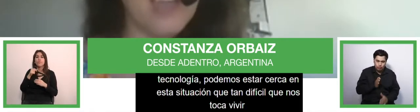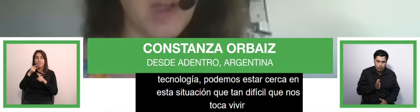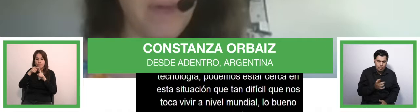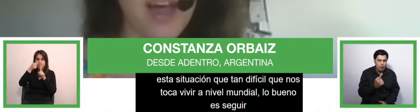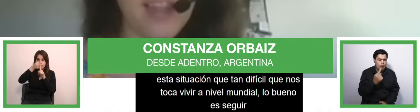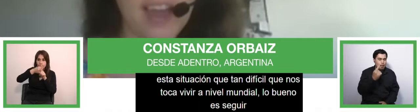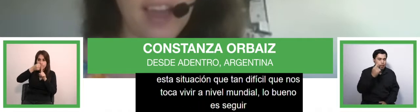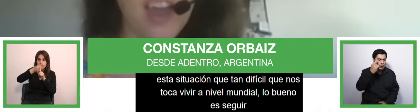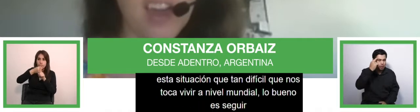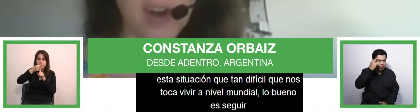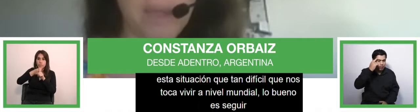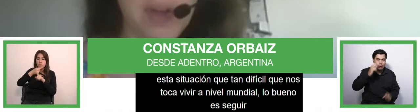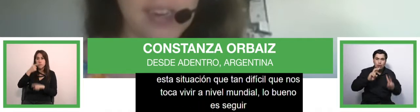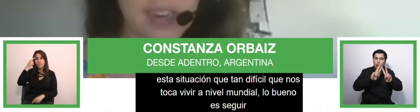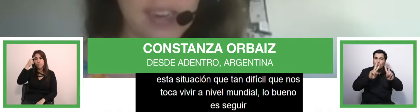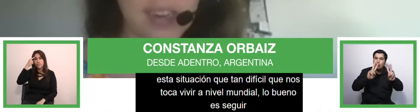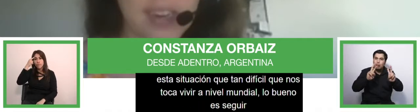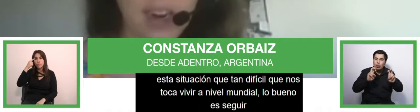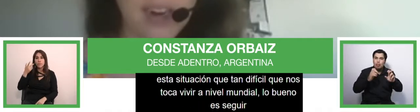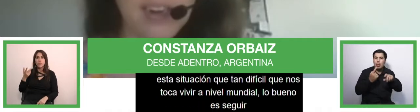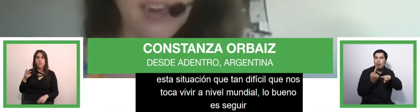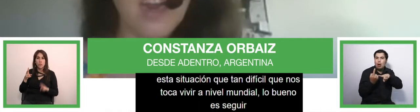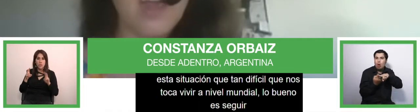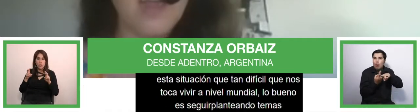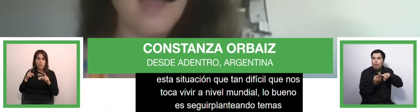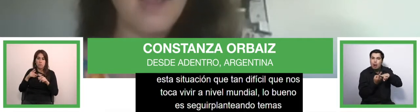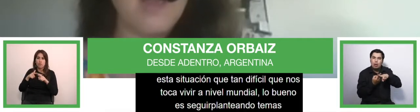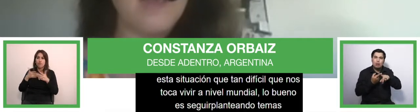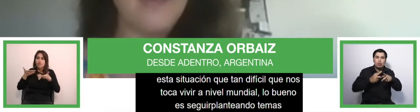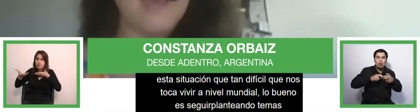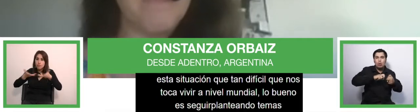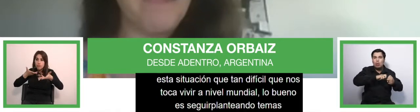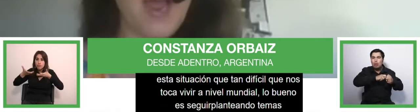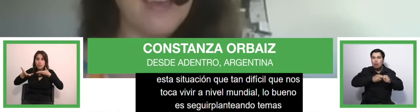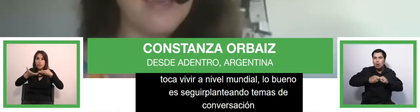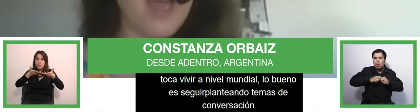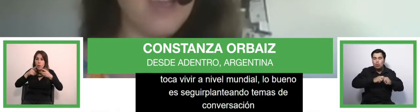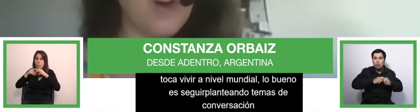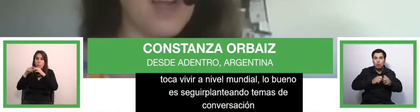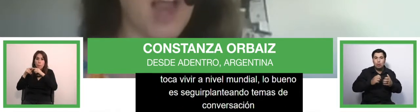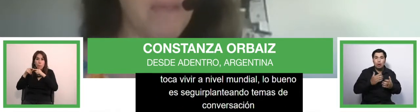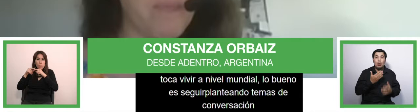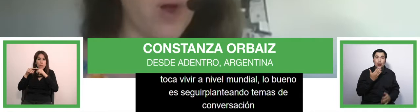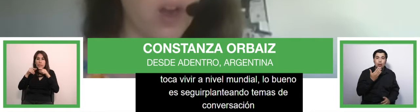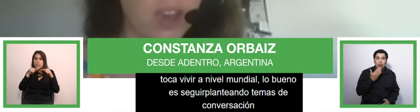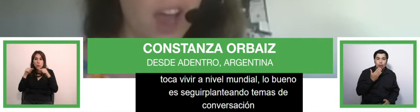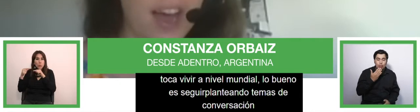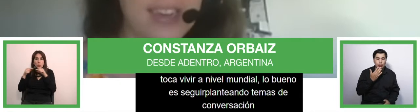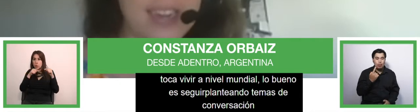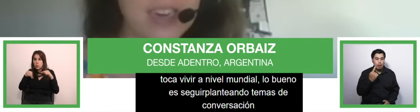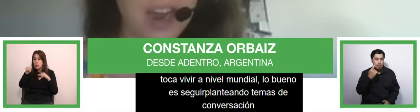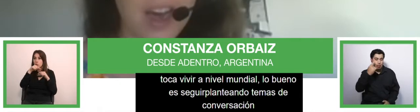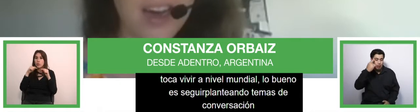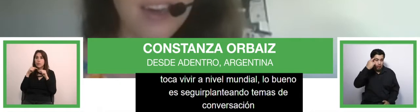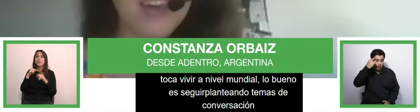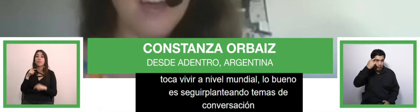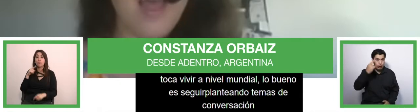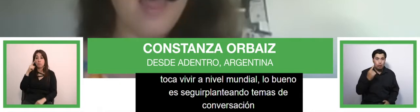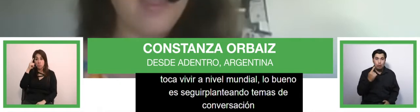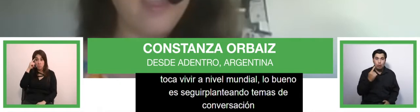planteando temas de conversación y planteando la